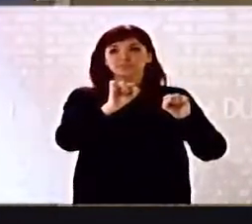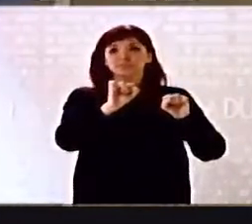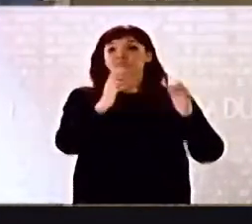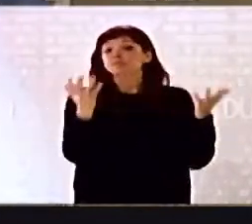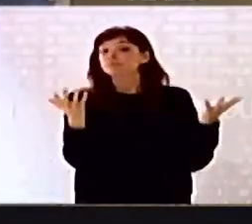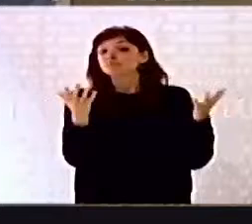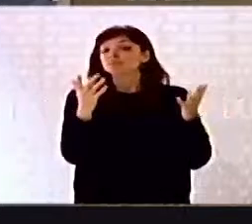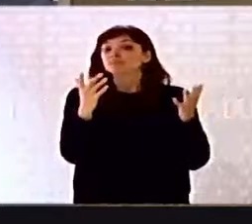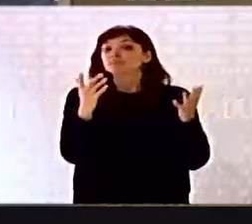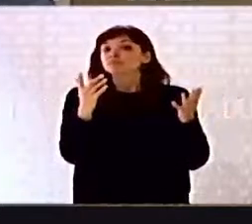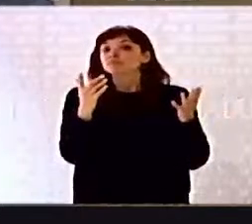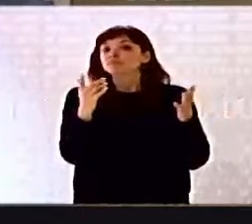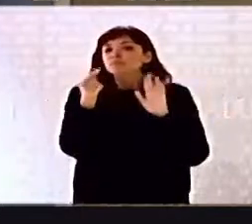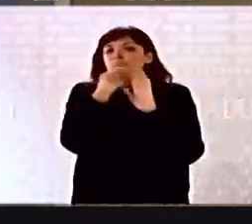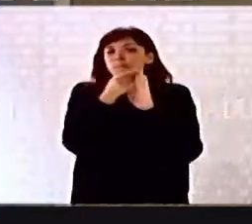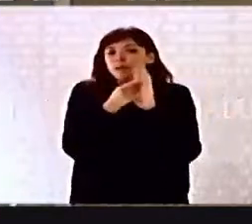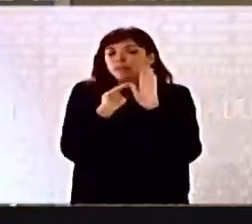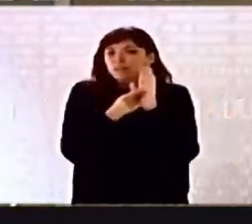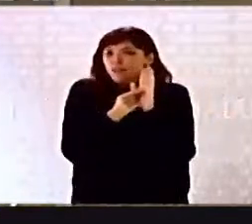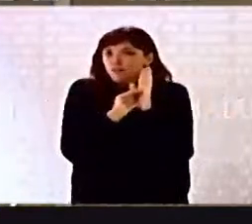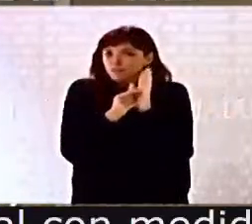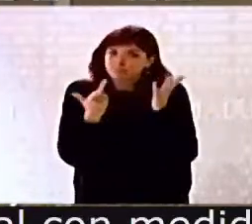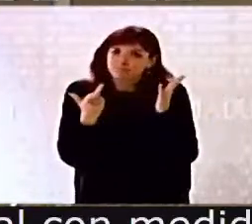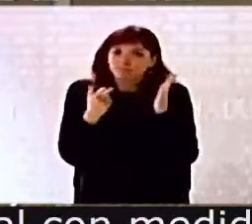con medidas mucho más drásticas